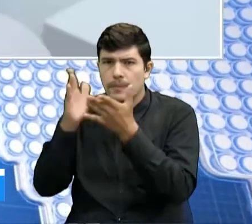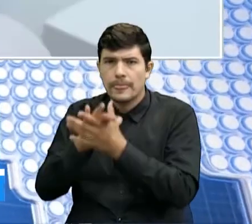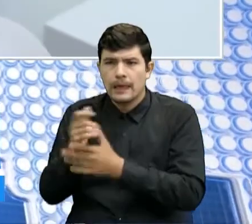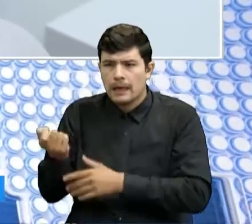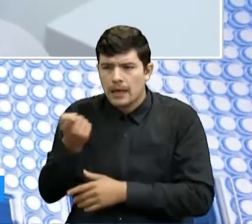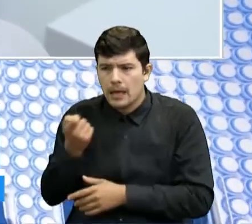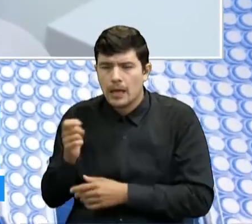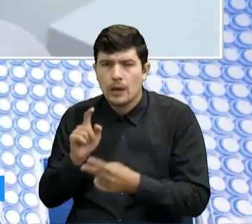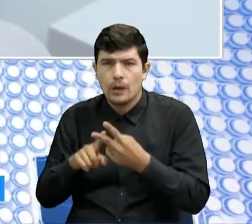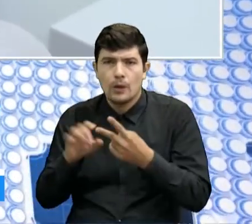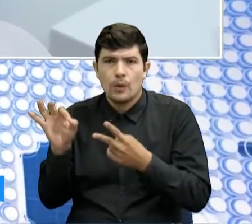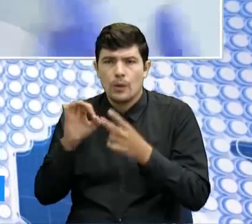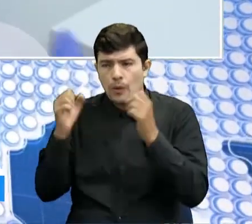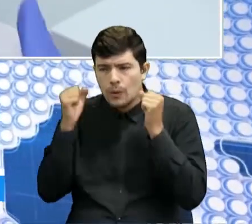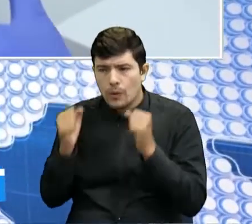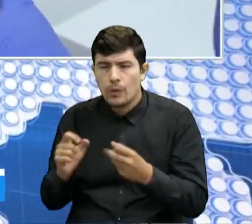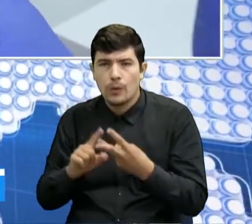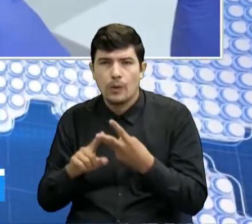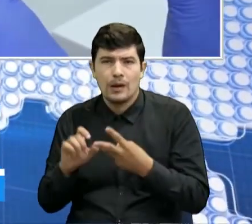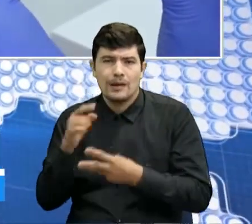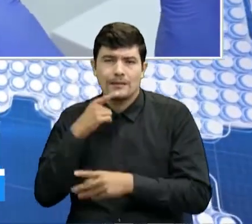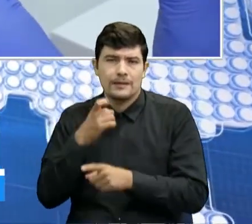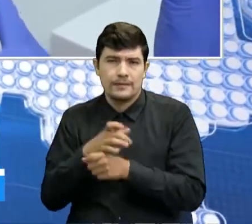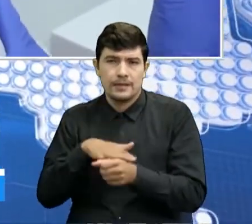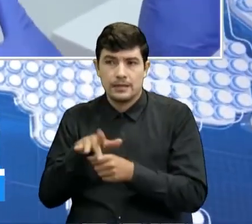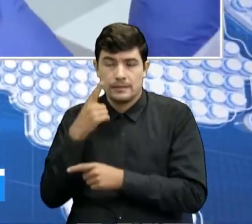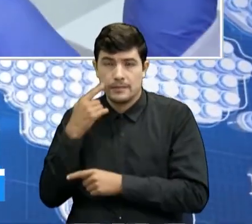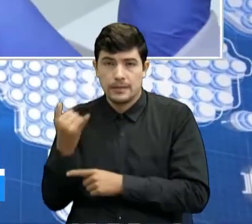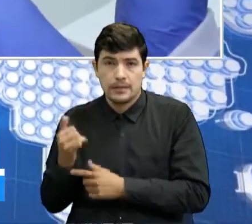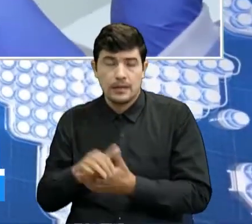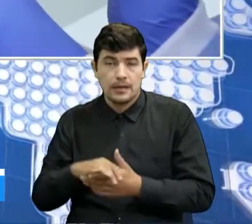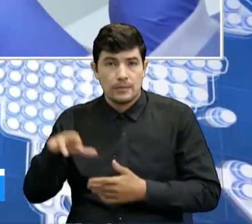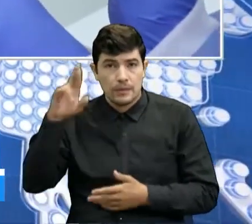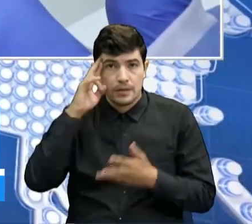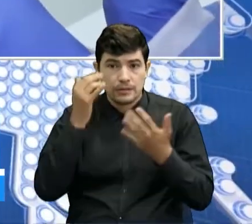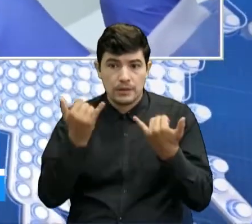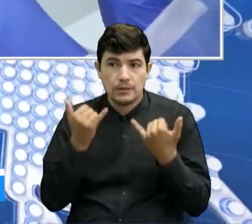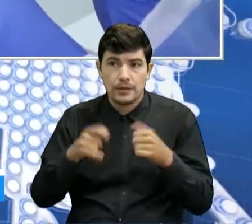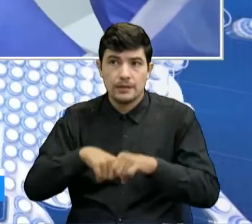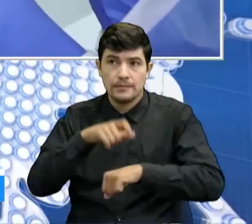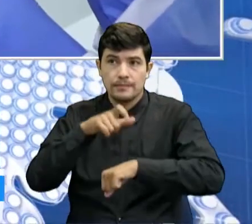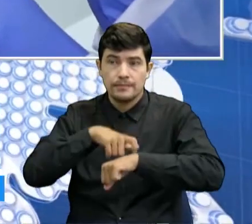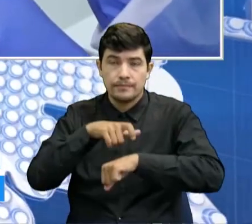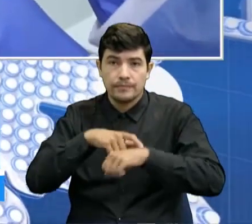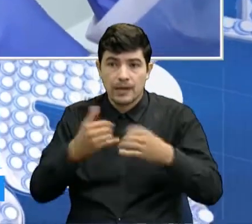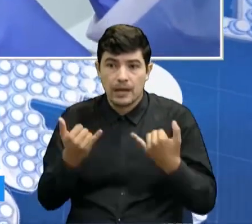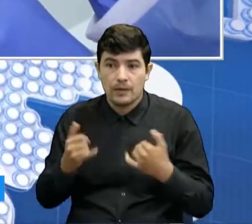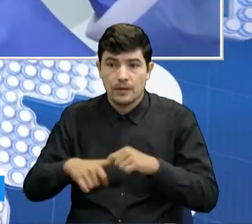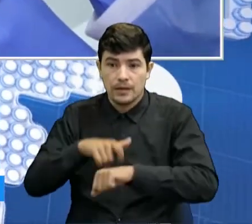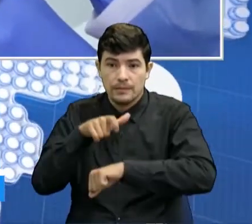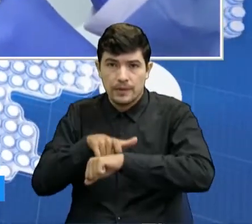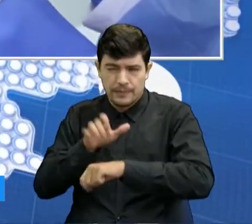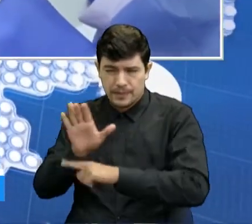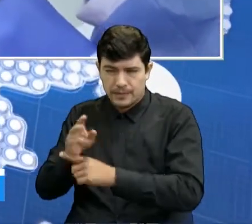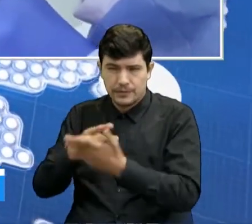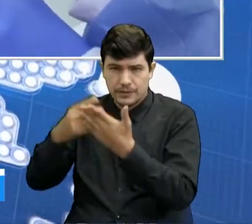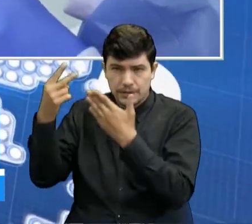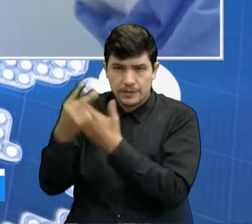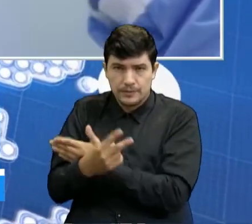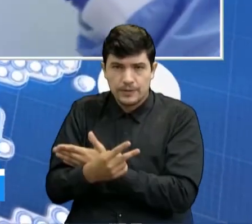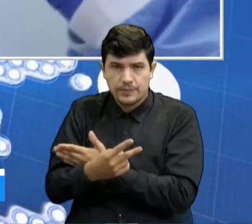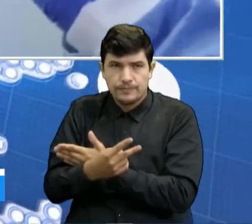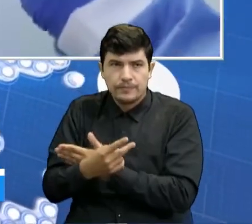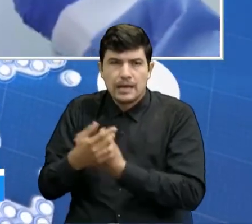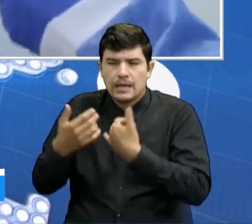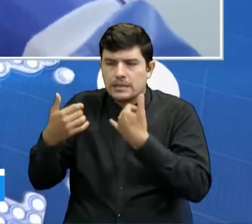y cuando estén en estado crítico? En este momento, este proyecto ya